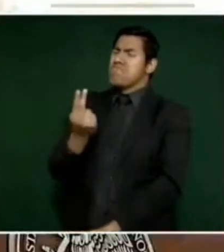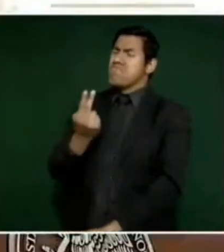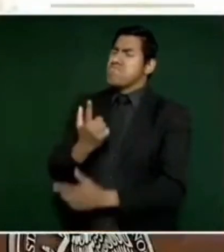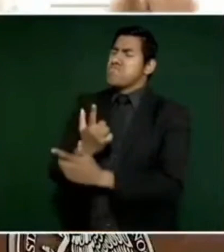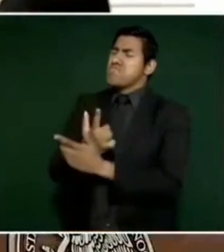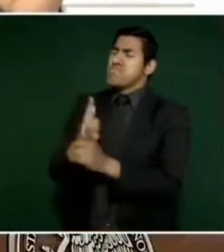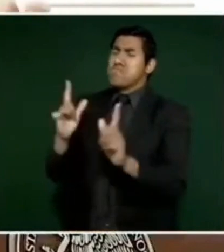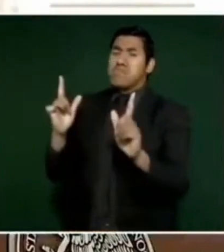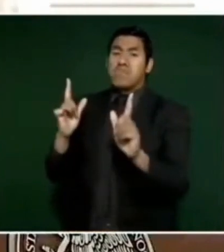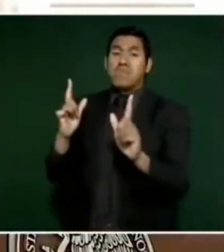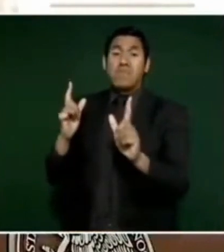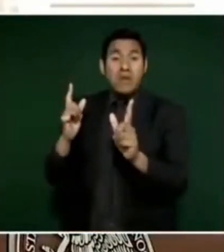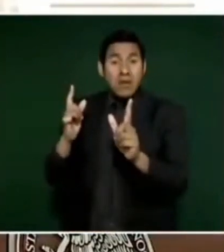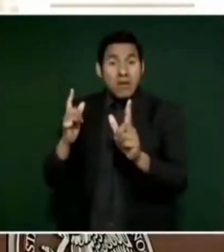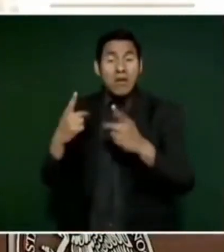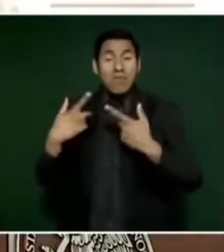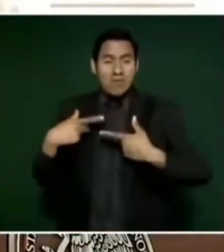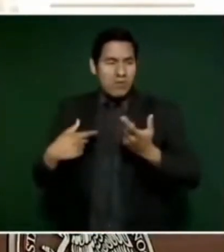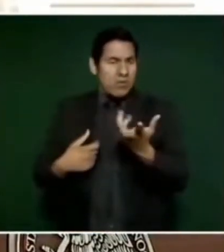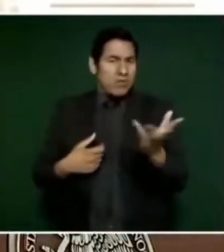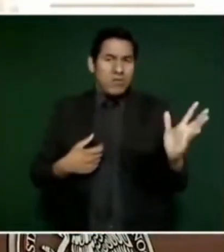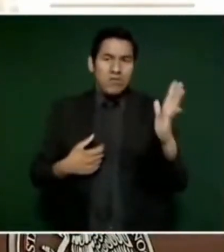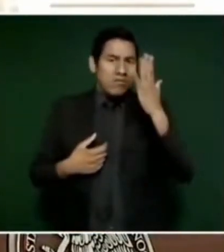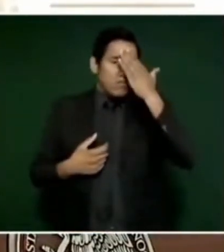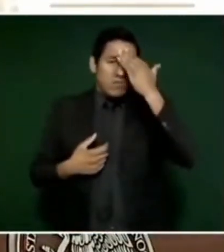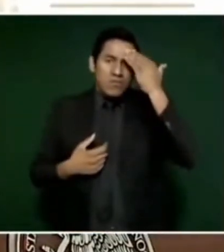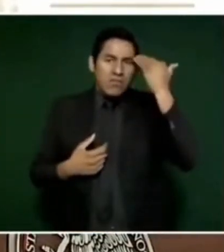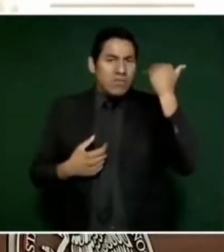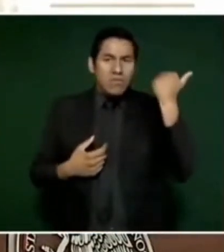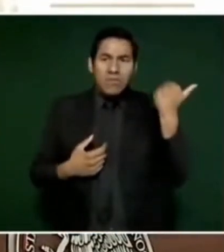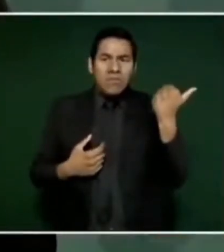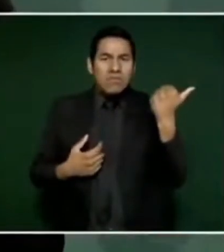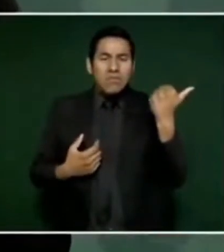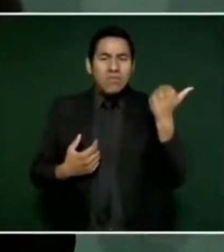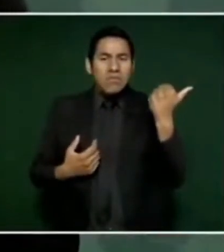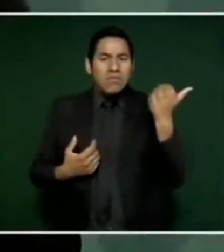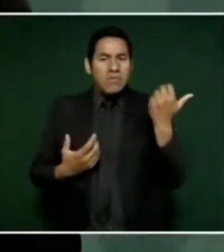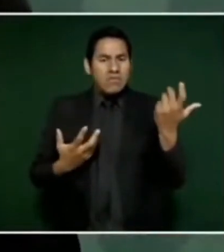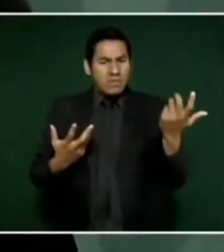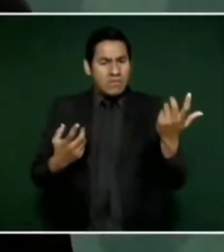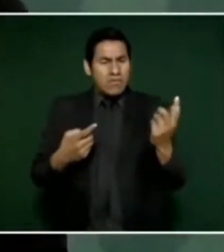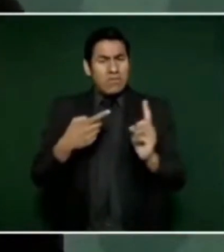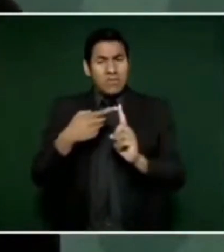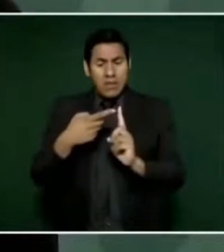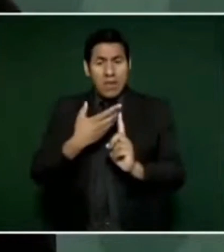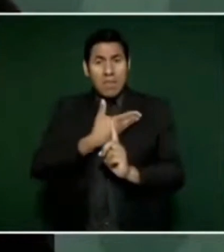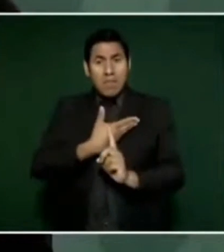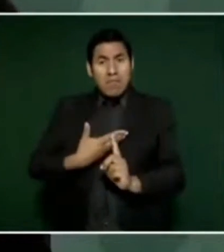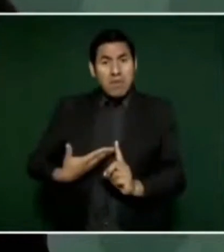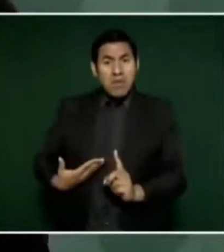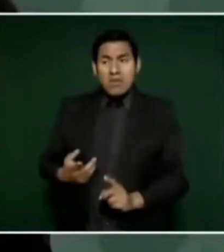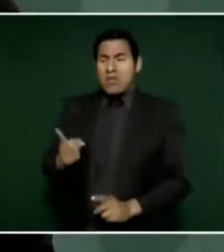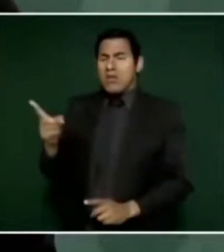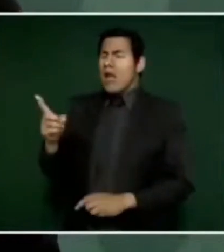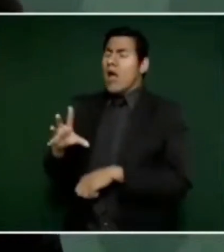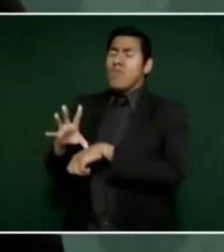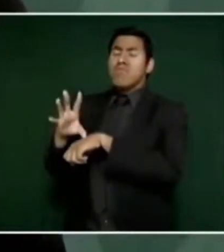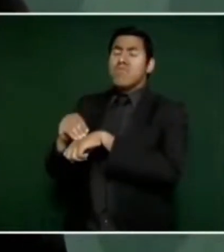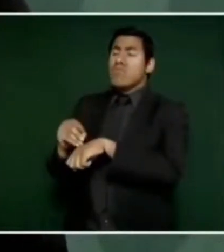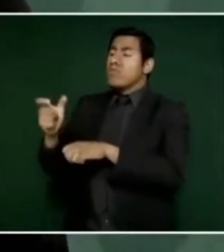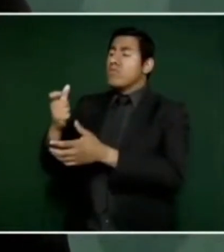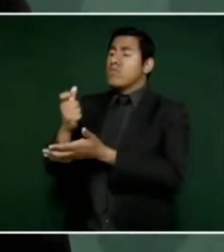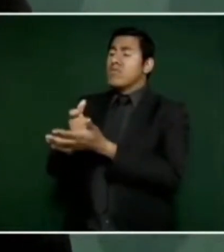Esto no lo sabía la gente. Entonces estamos hablando de condonaciones de miles de